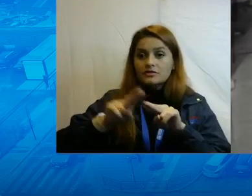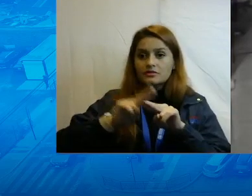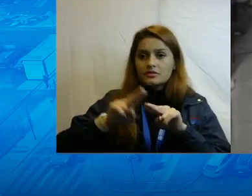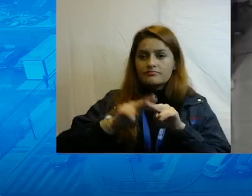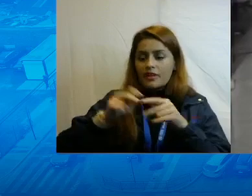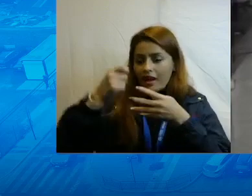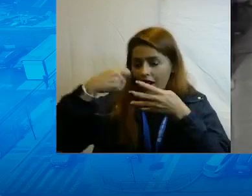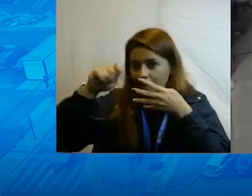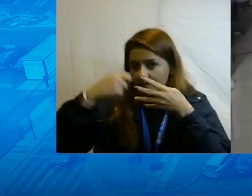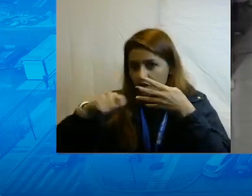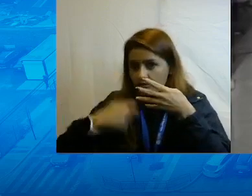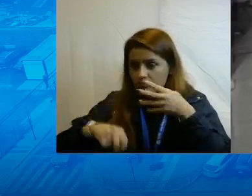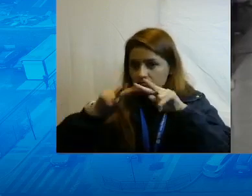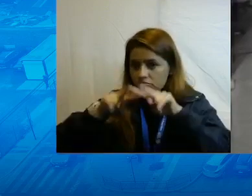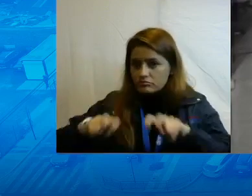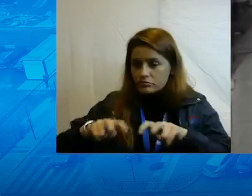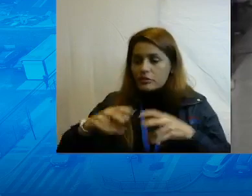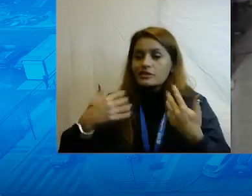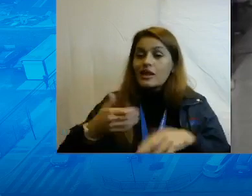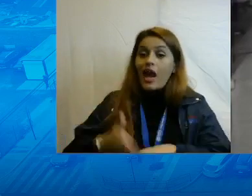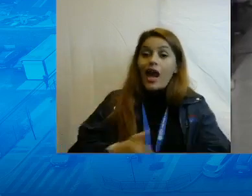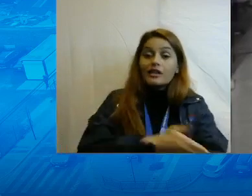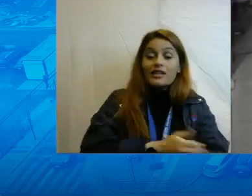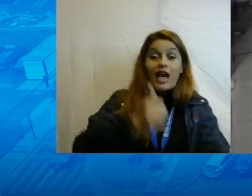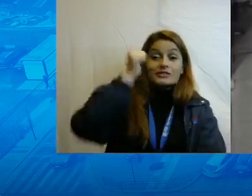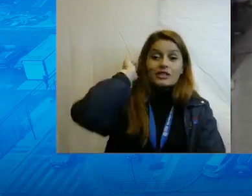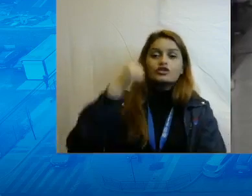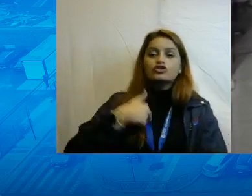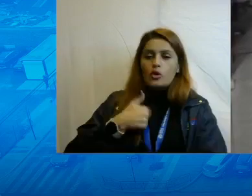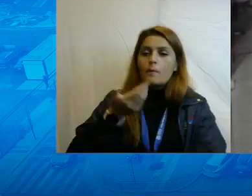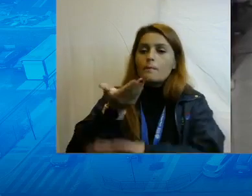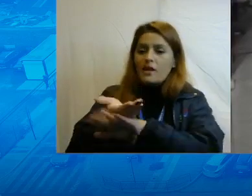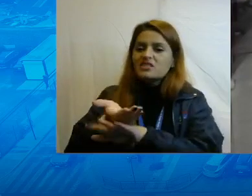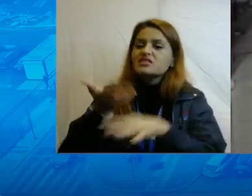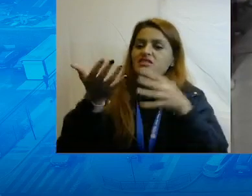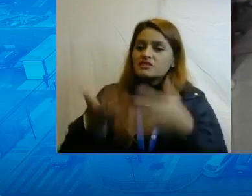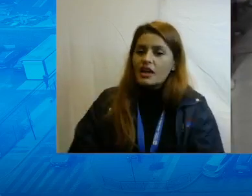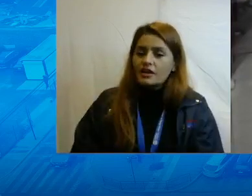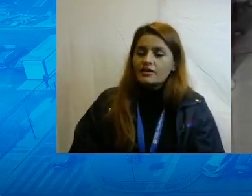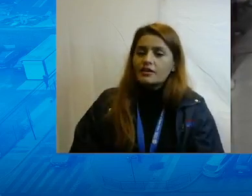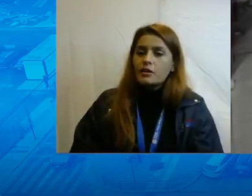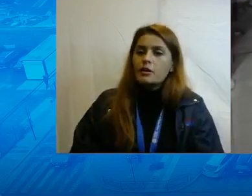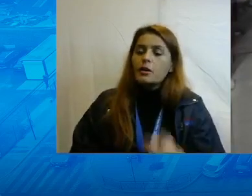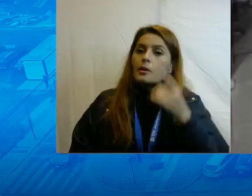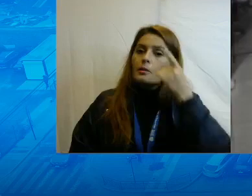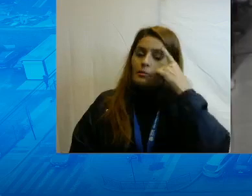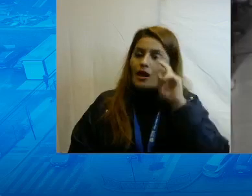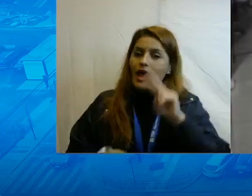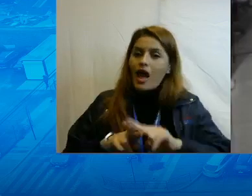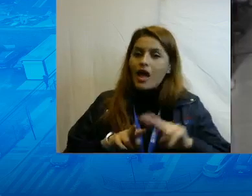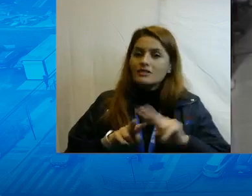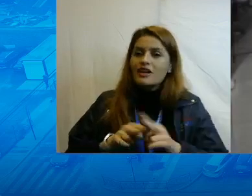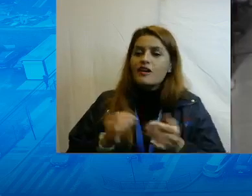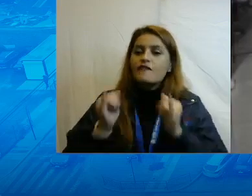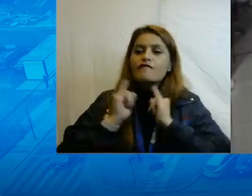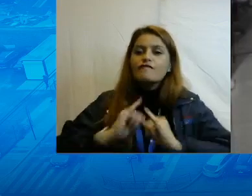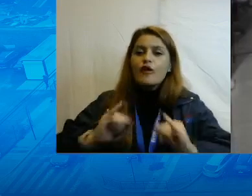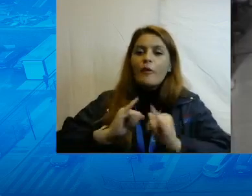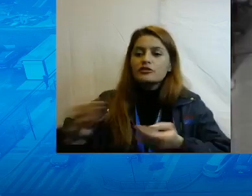exhaustiva, que es algo que solicité el día de ayer, si no me equivoco, para hacer justamente estos cruces, porque